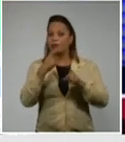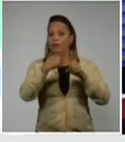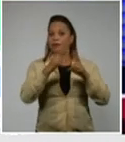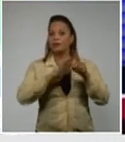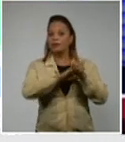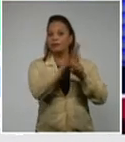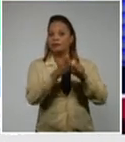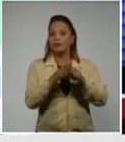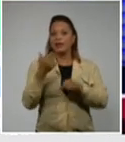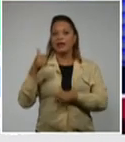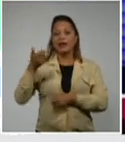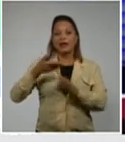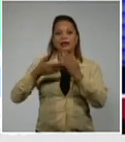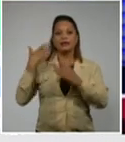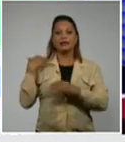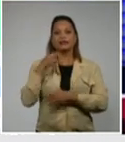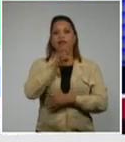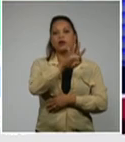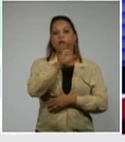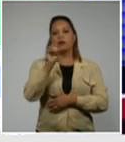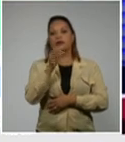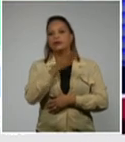de 40 a 59,